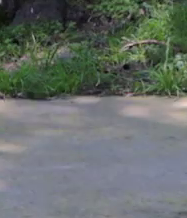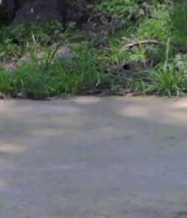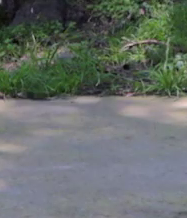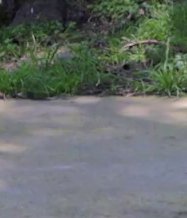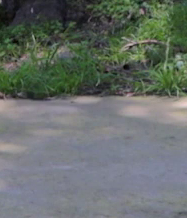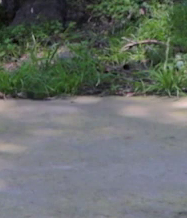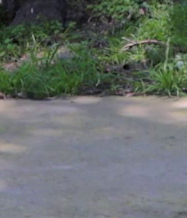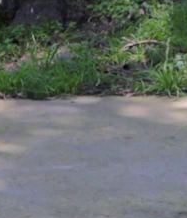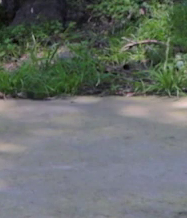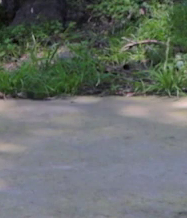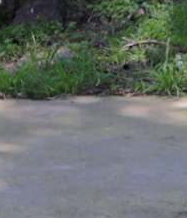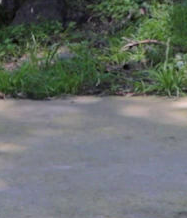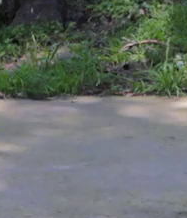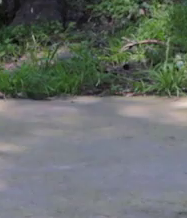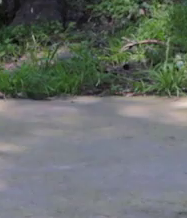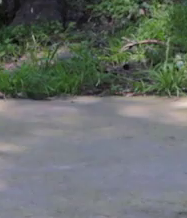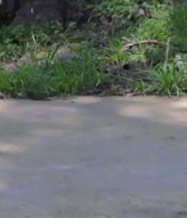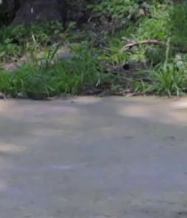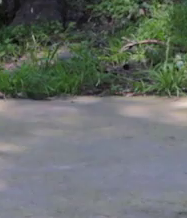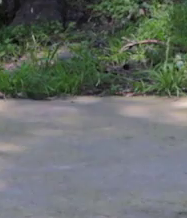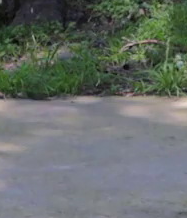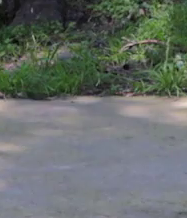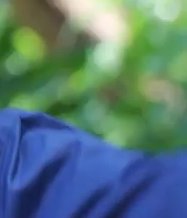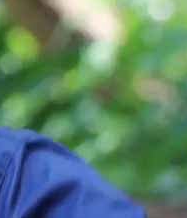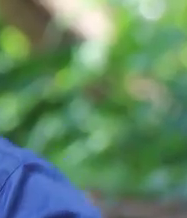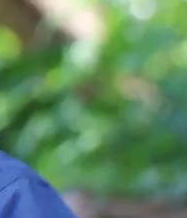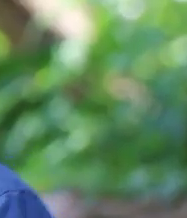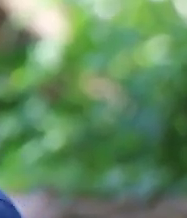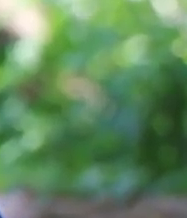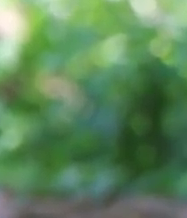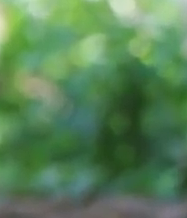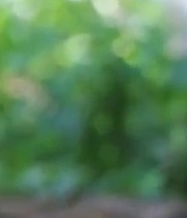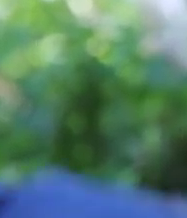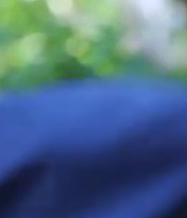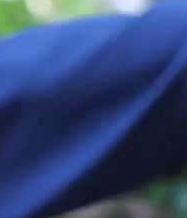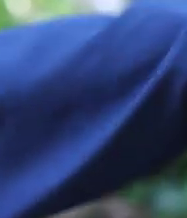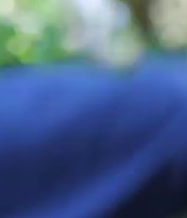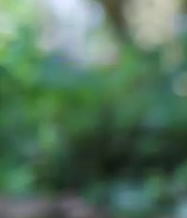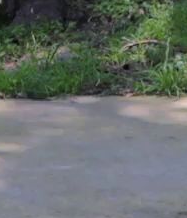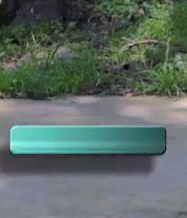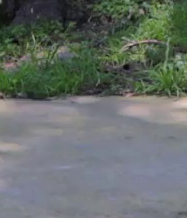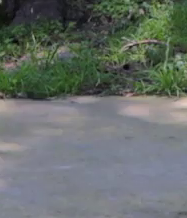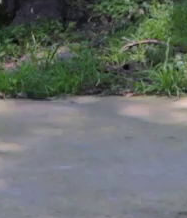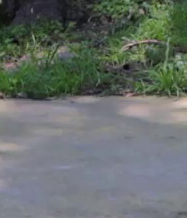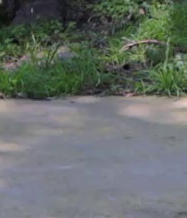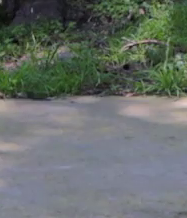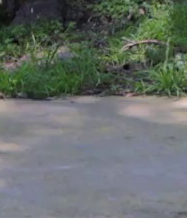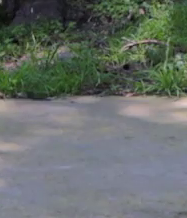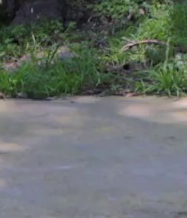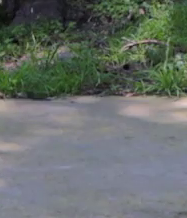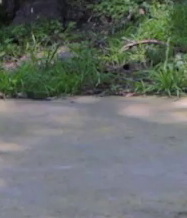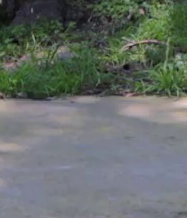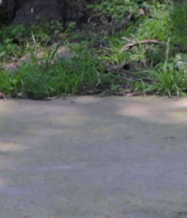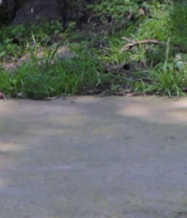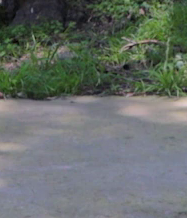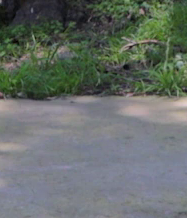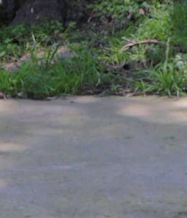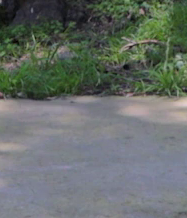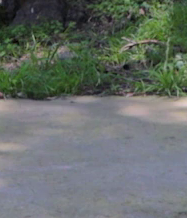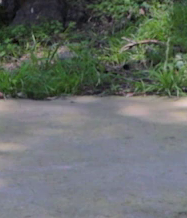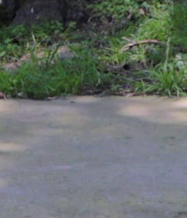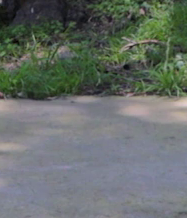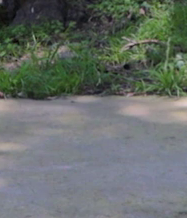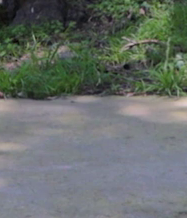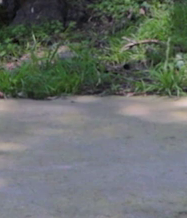muy bien, a la altura de los hombros, bien, exactamente ahí está bien hecho de ir. Exacto, ahí, con